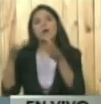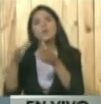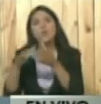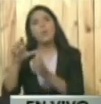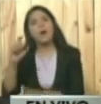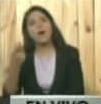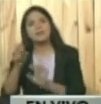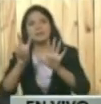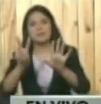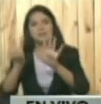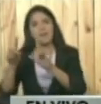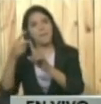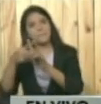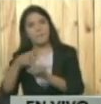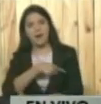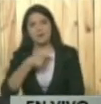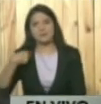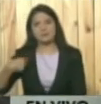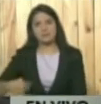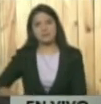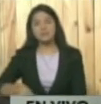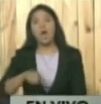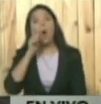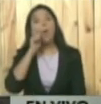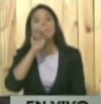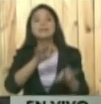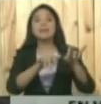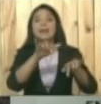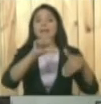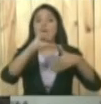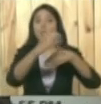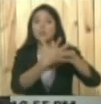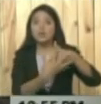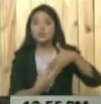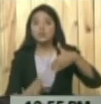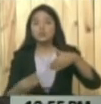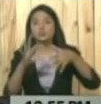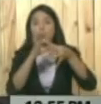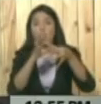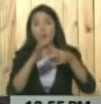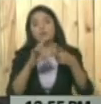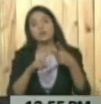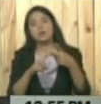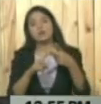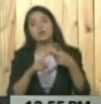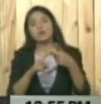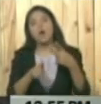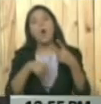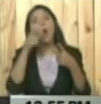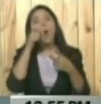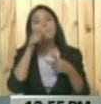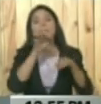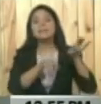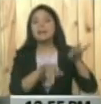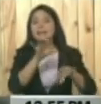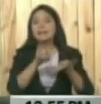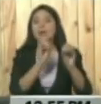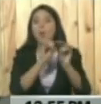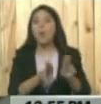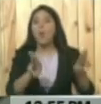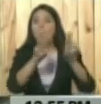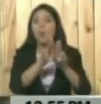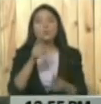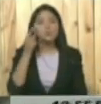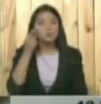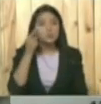Machina, al secretario general de UNASUR, al secretario general Ban Ki-moon, para